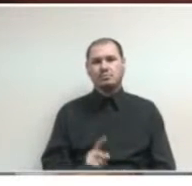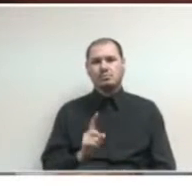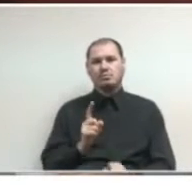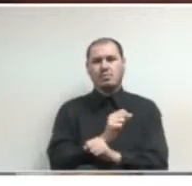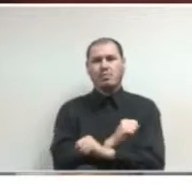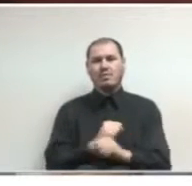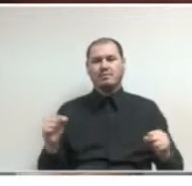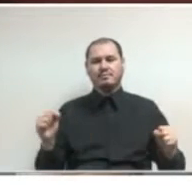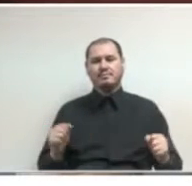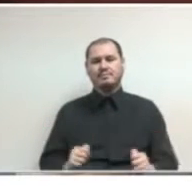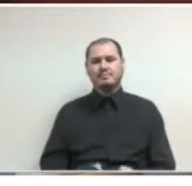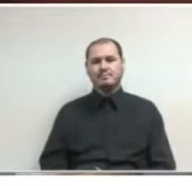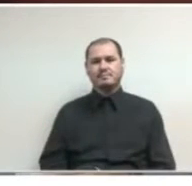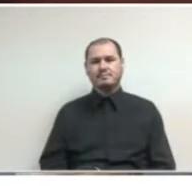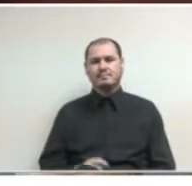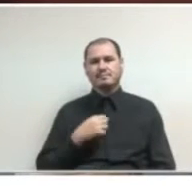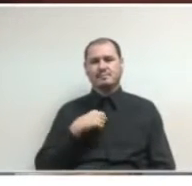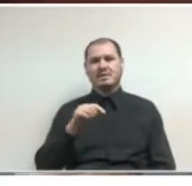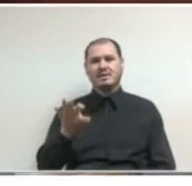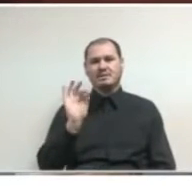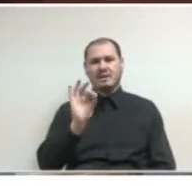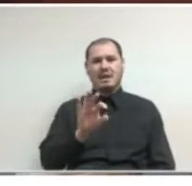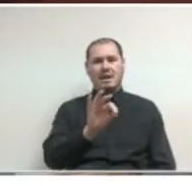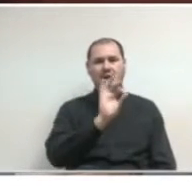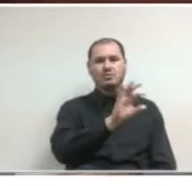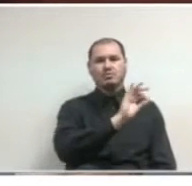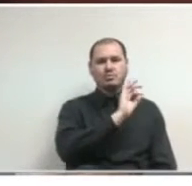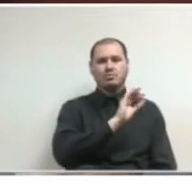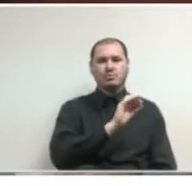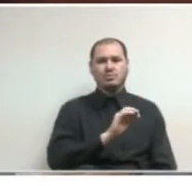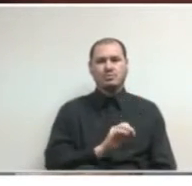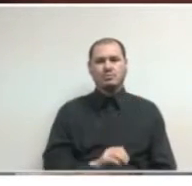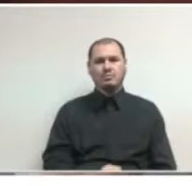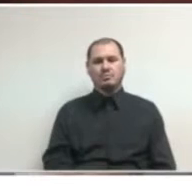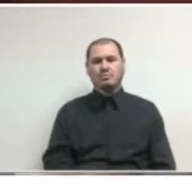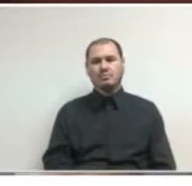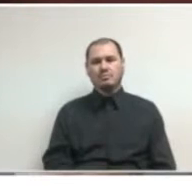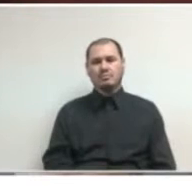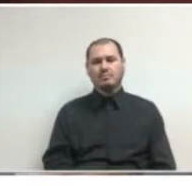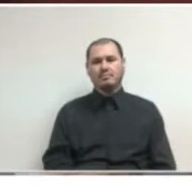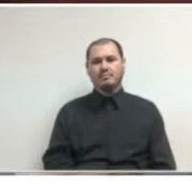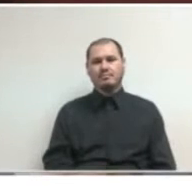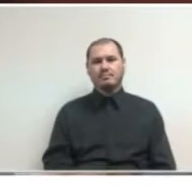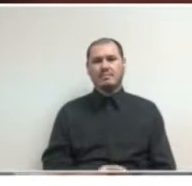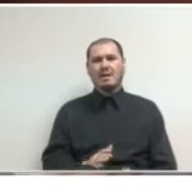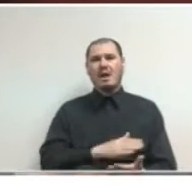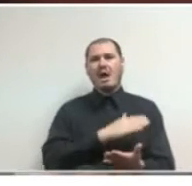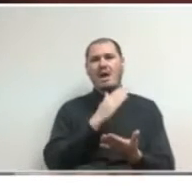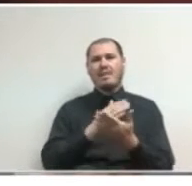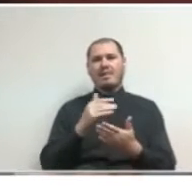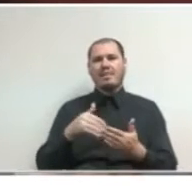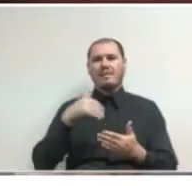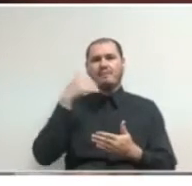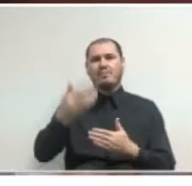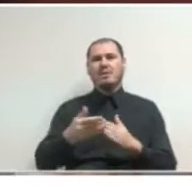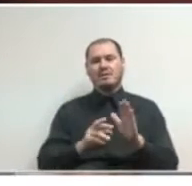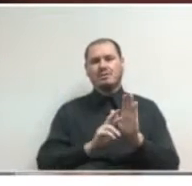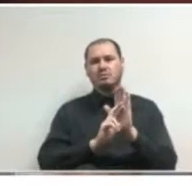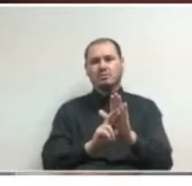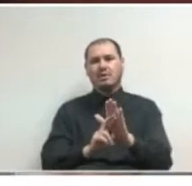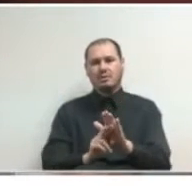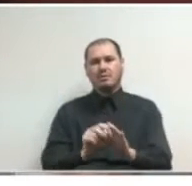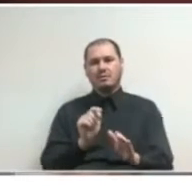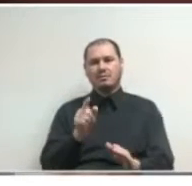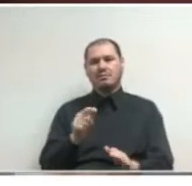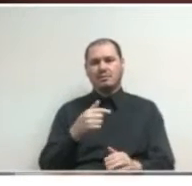escribí, a ver que todo esa PTI, vale, a ver, podamos concursar. hasta después del resultado en que se